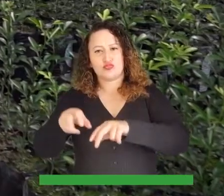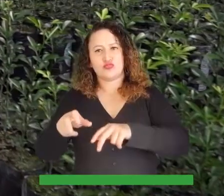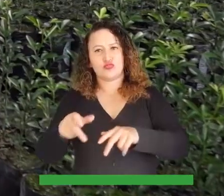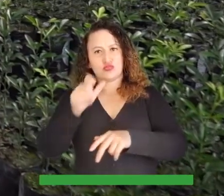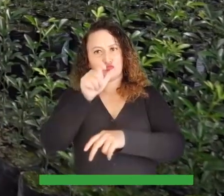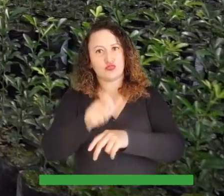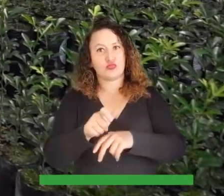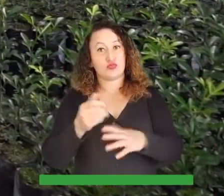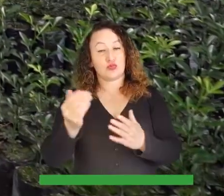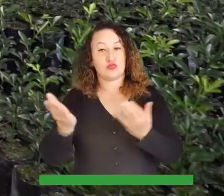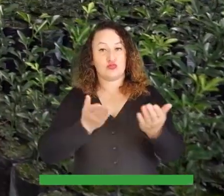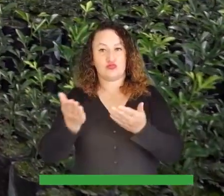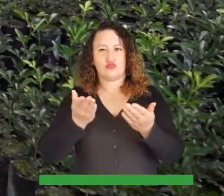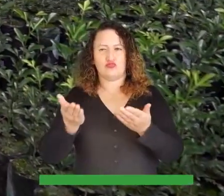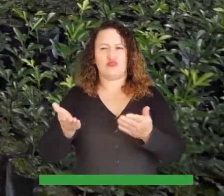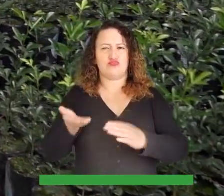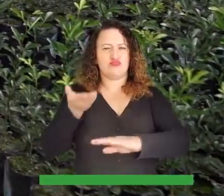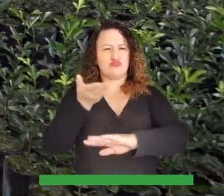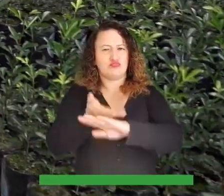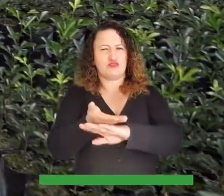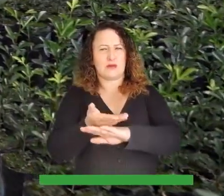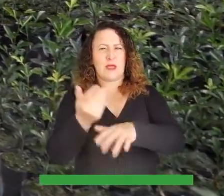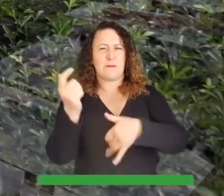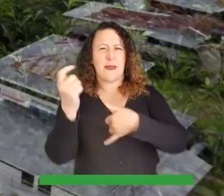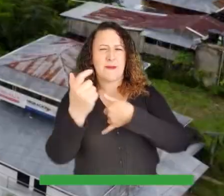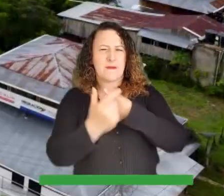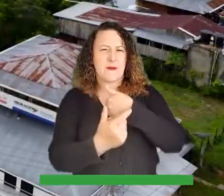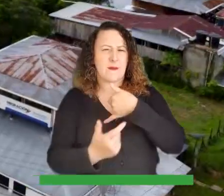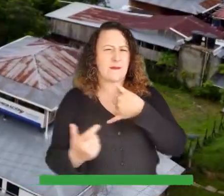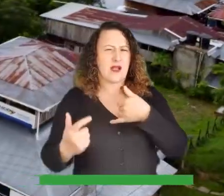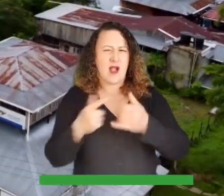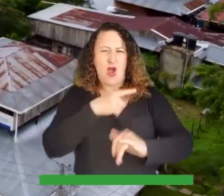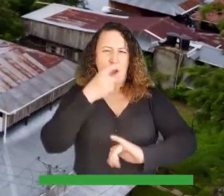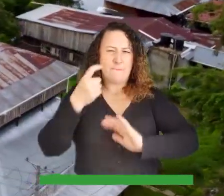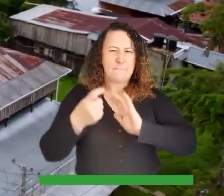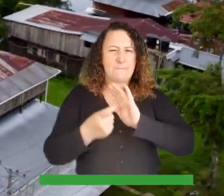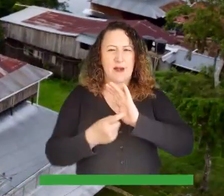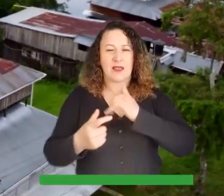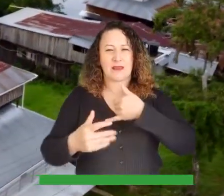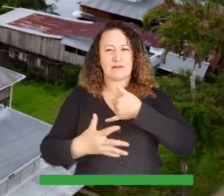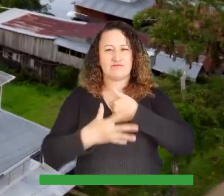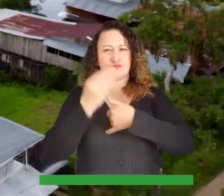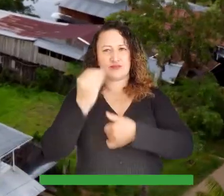de una oferta de servicios que llegue a todos los rincones del país.